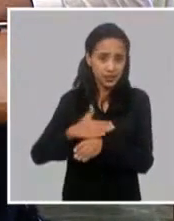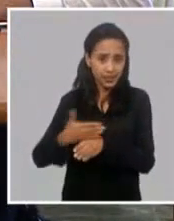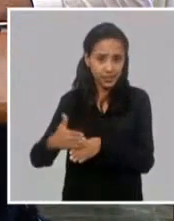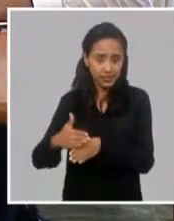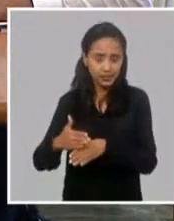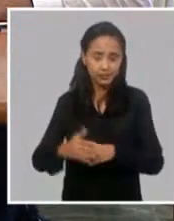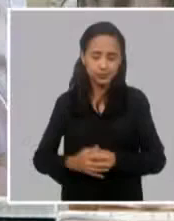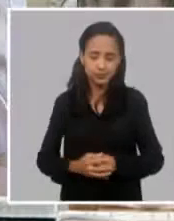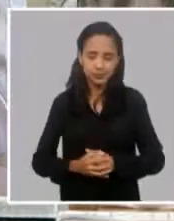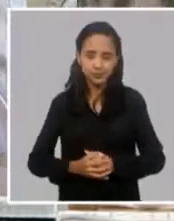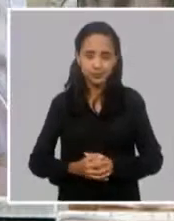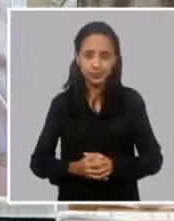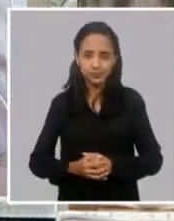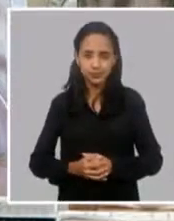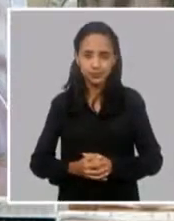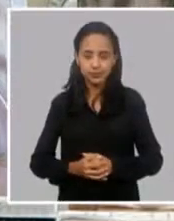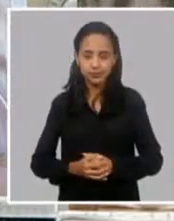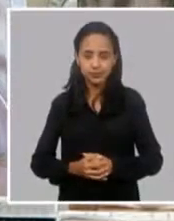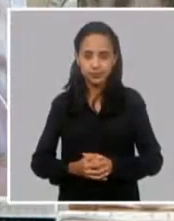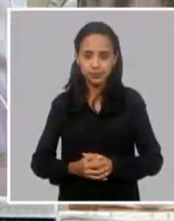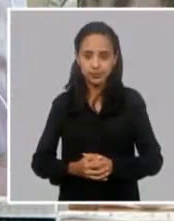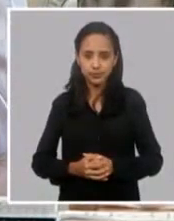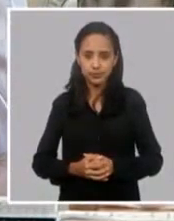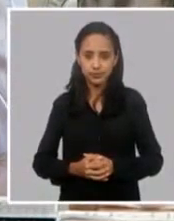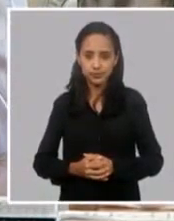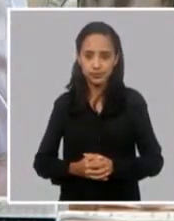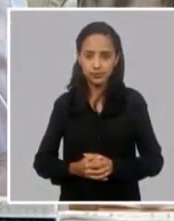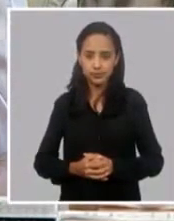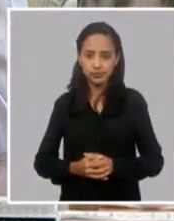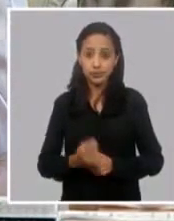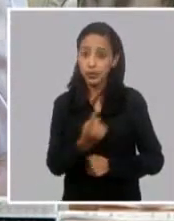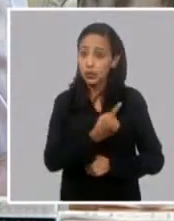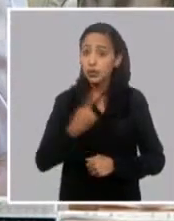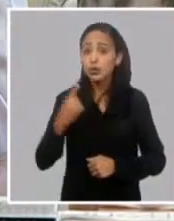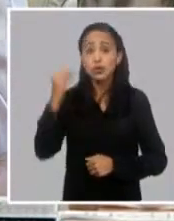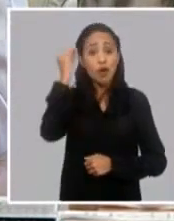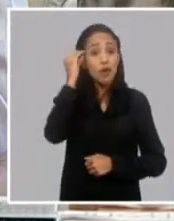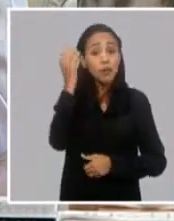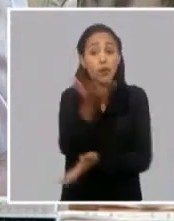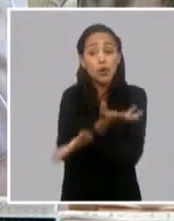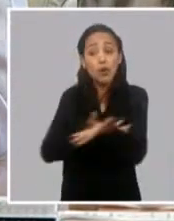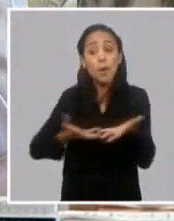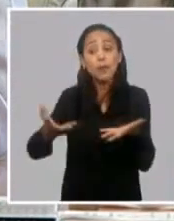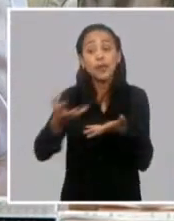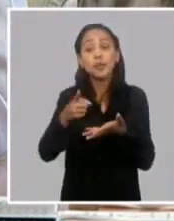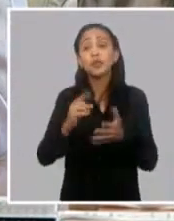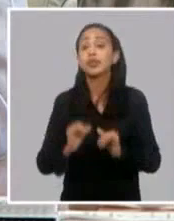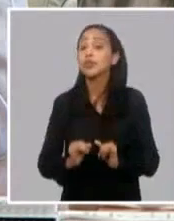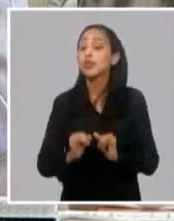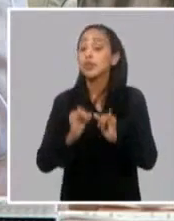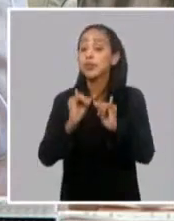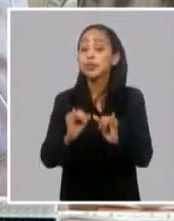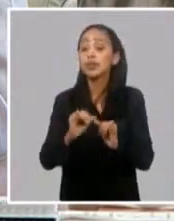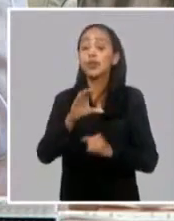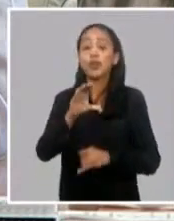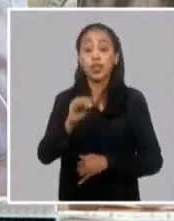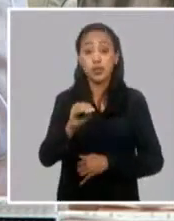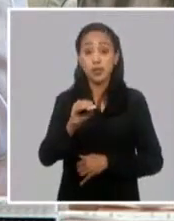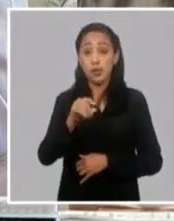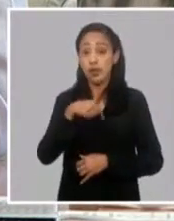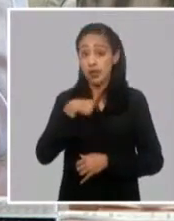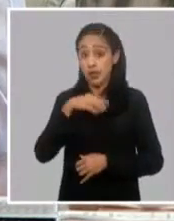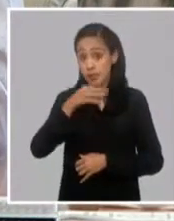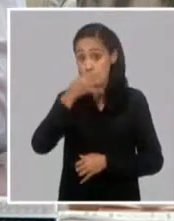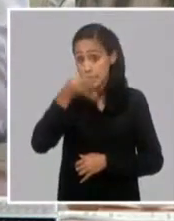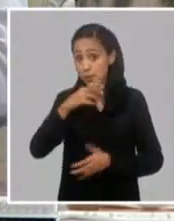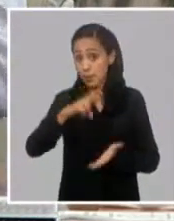el golpe suave. Nosotros sabemos y lo hemos compartido, yo creo que fue parte de la información que dimos el martes en la mañana,